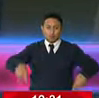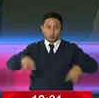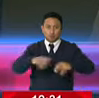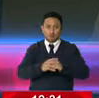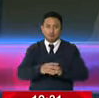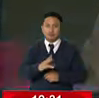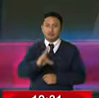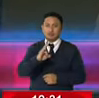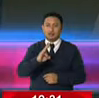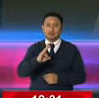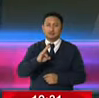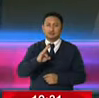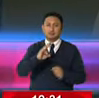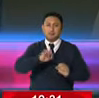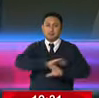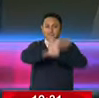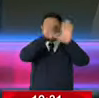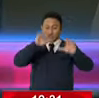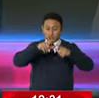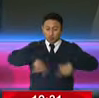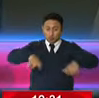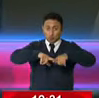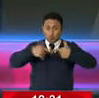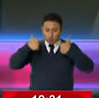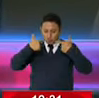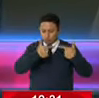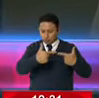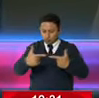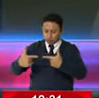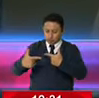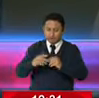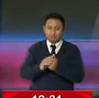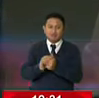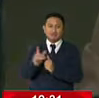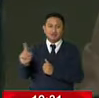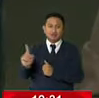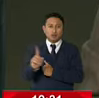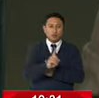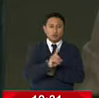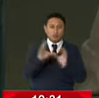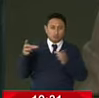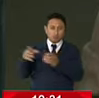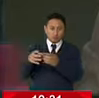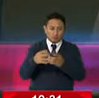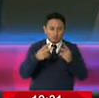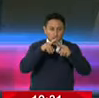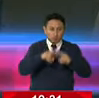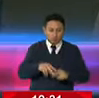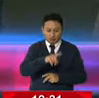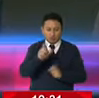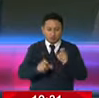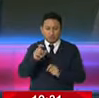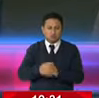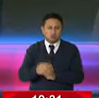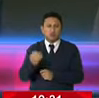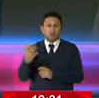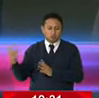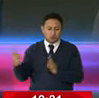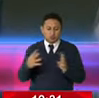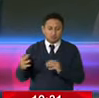las 7 de la mañana en los alrededores de los recintos electorales de cada una de las jurisdicciones, verificando la afluencia de ciudadanos